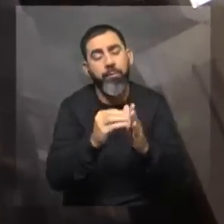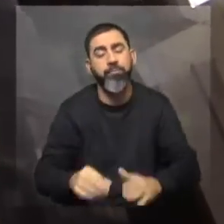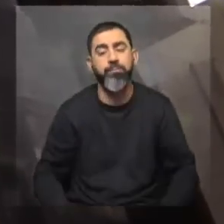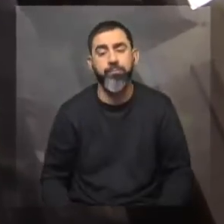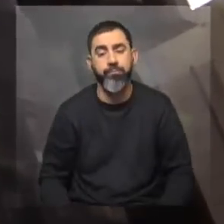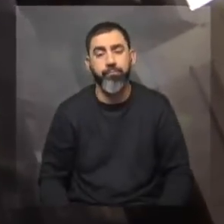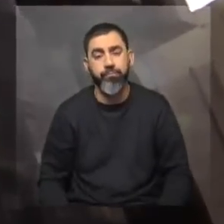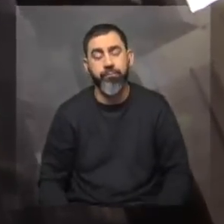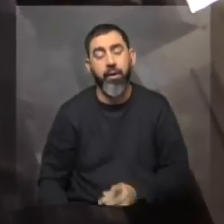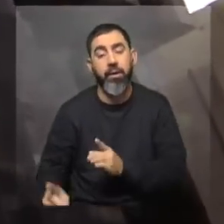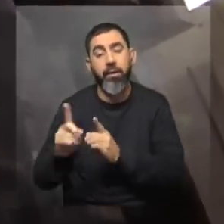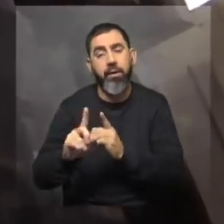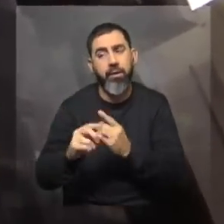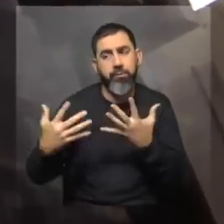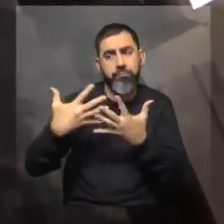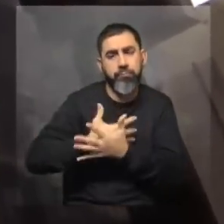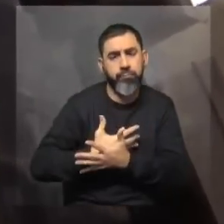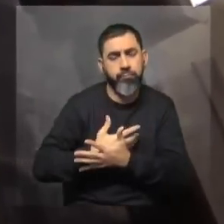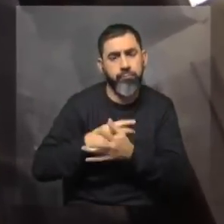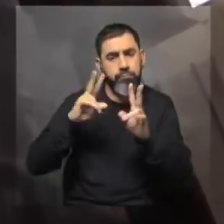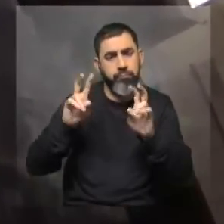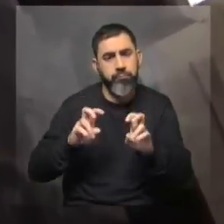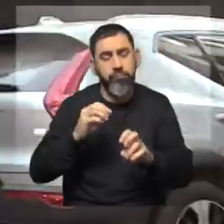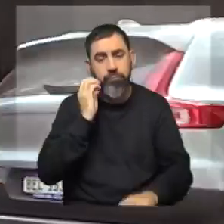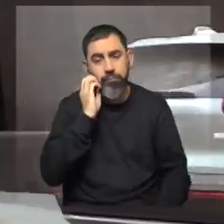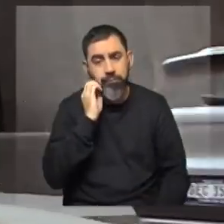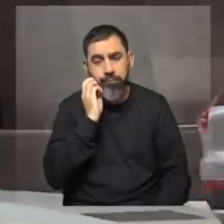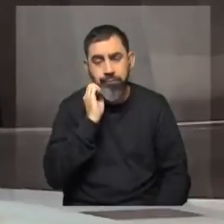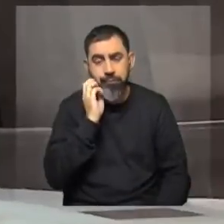cliente ha sido perjudicado en este caso